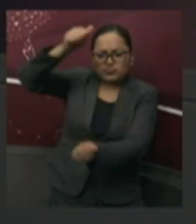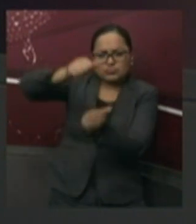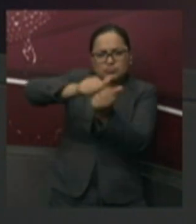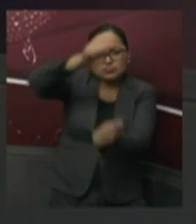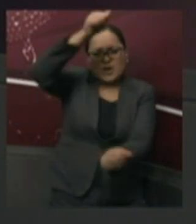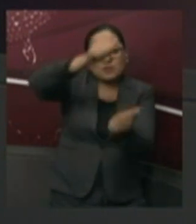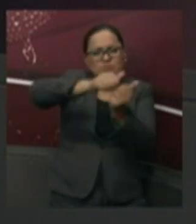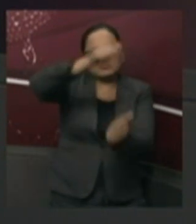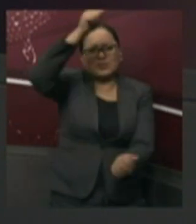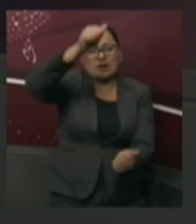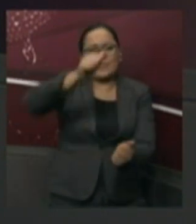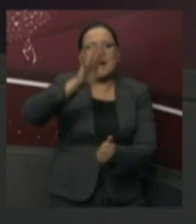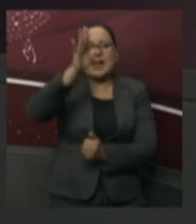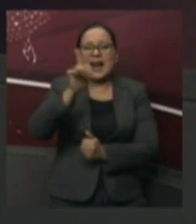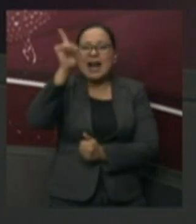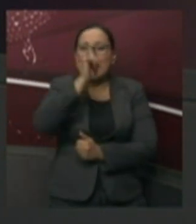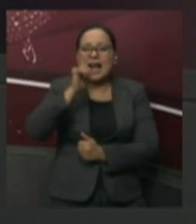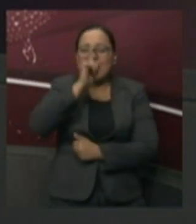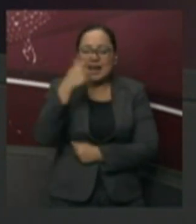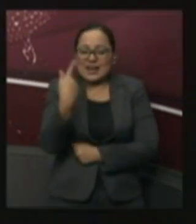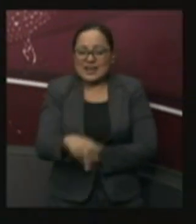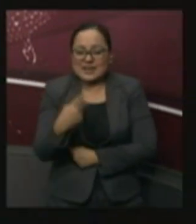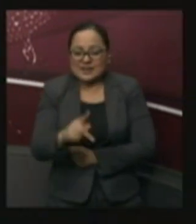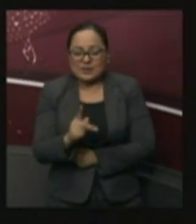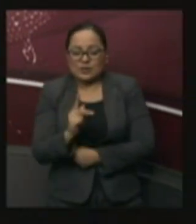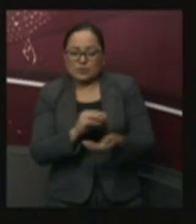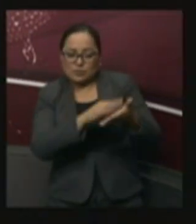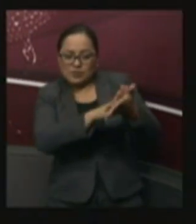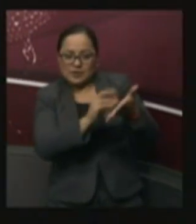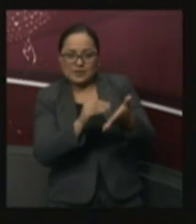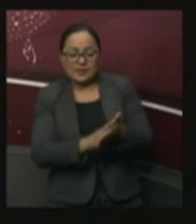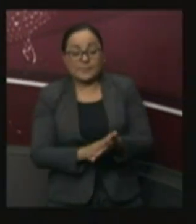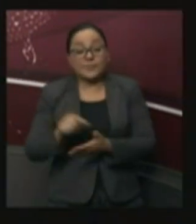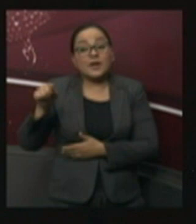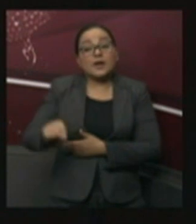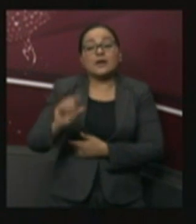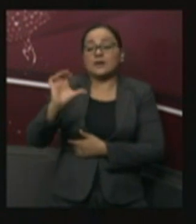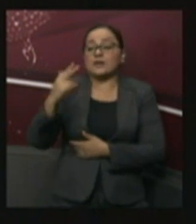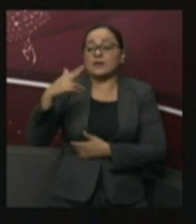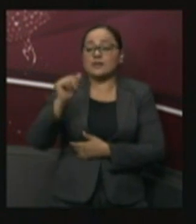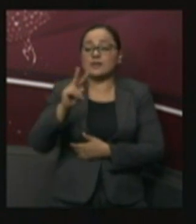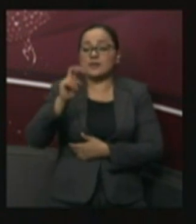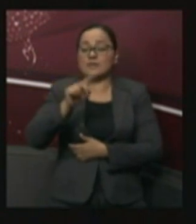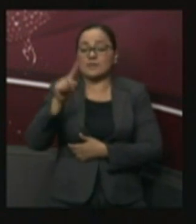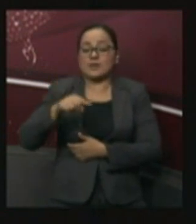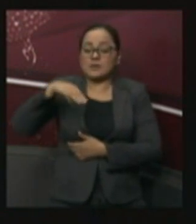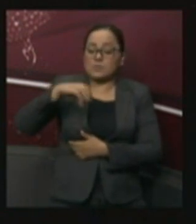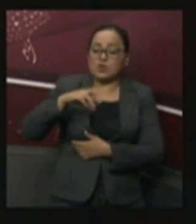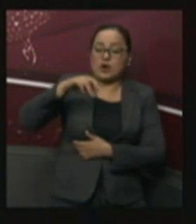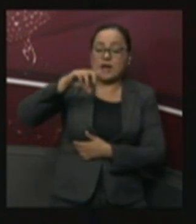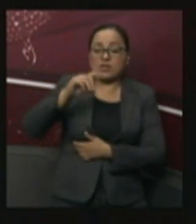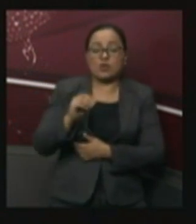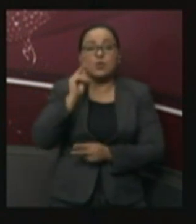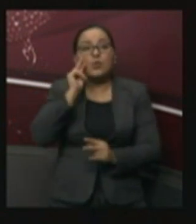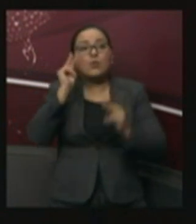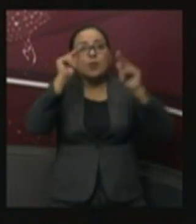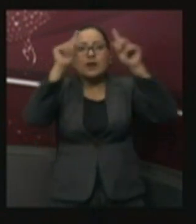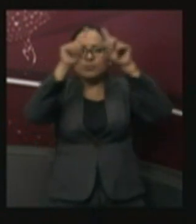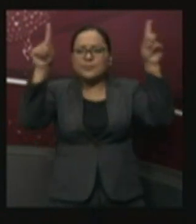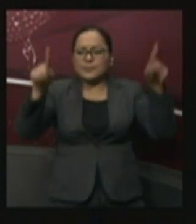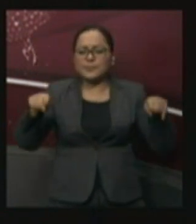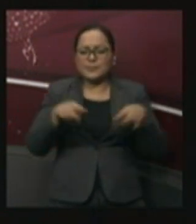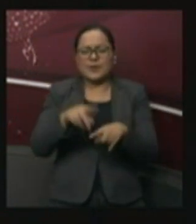códices de las lenguas. Aquí Chávez Morado acepta y ve la